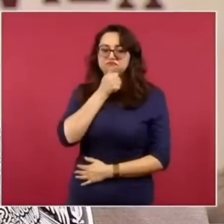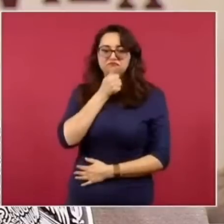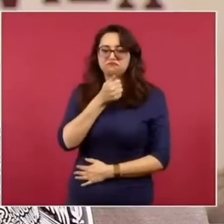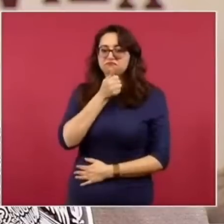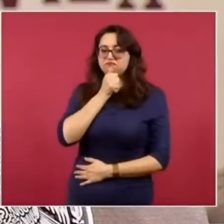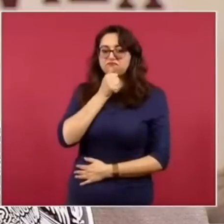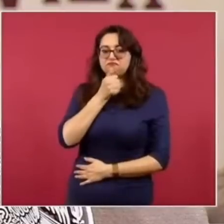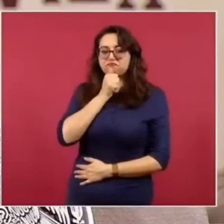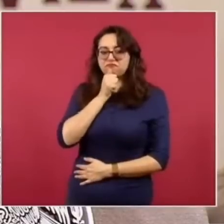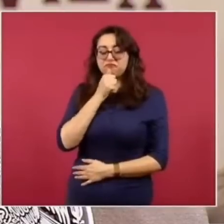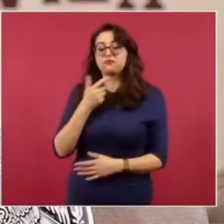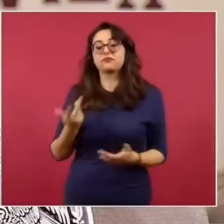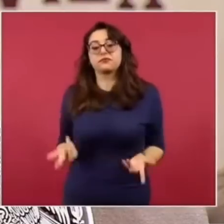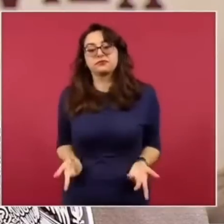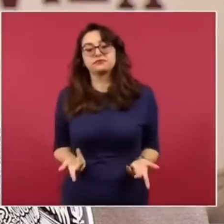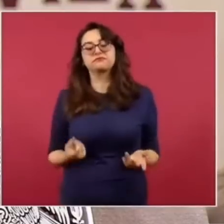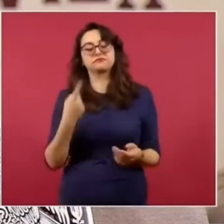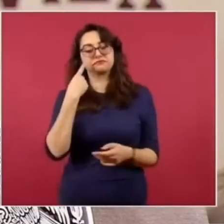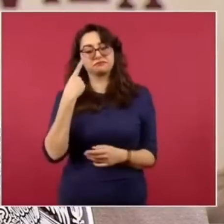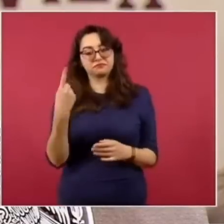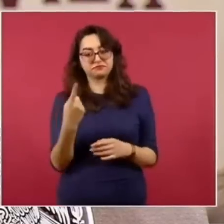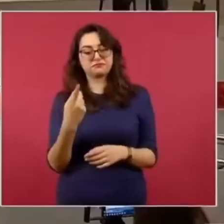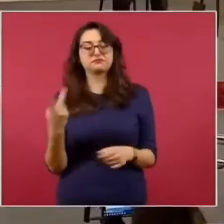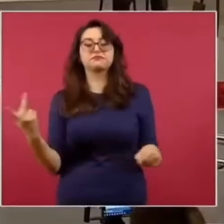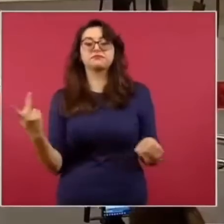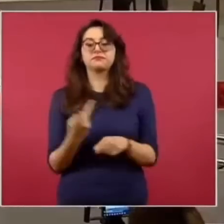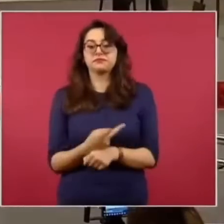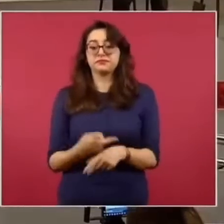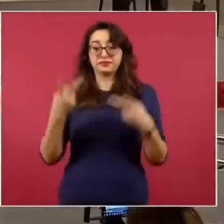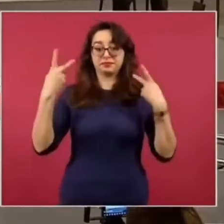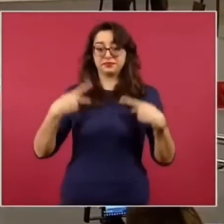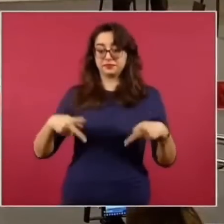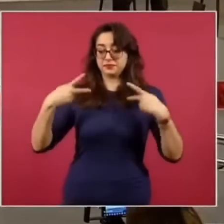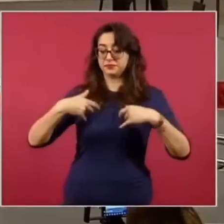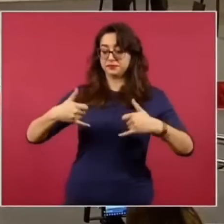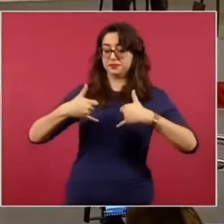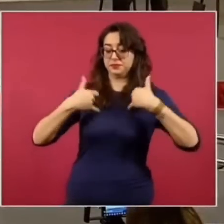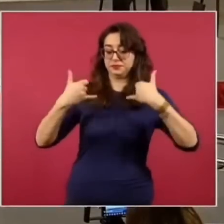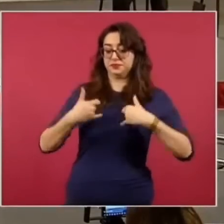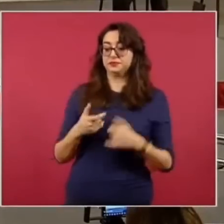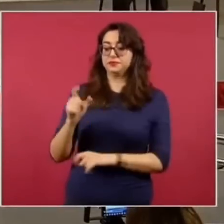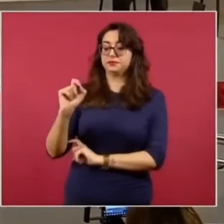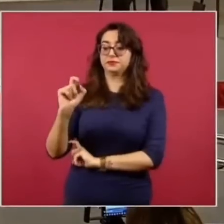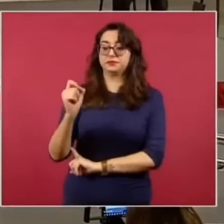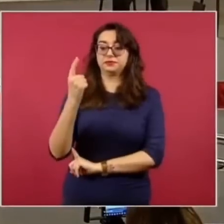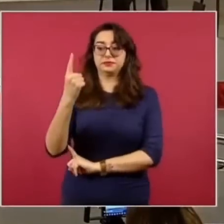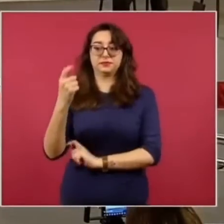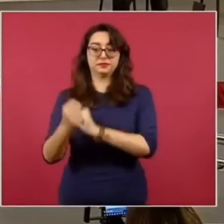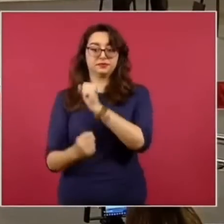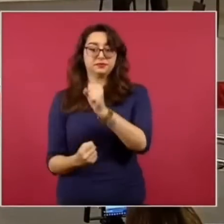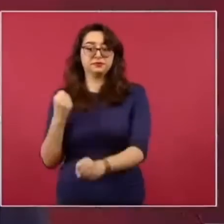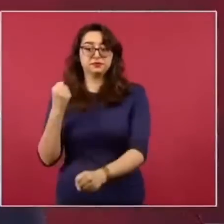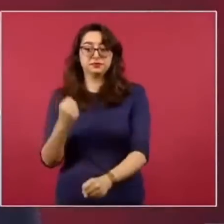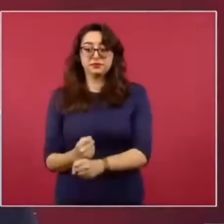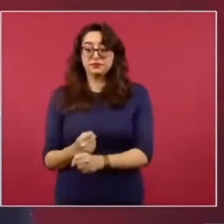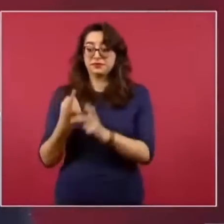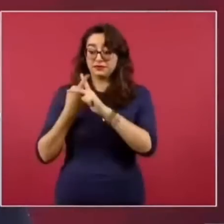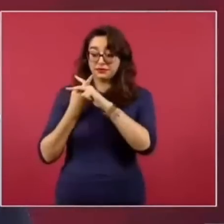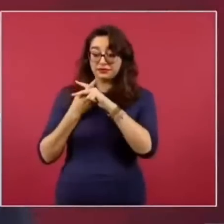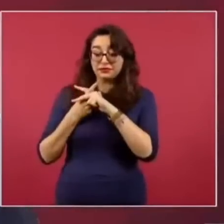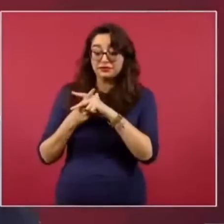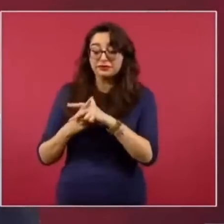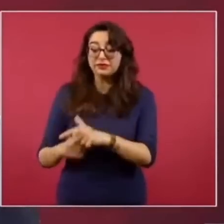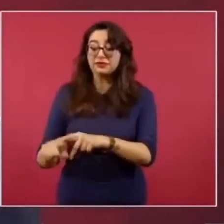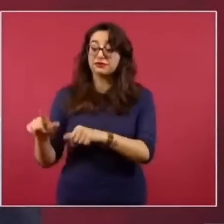consumen metanfetaminas antes de los 21 años, tienen un antecedente importante de consumir tabaco, además de